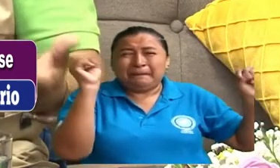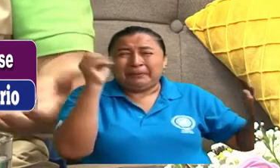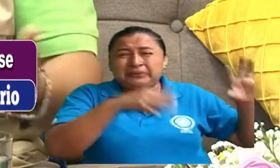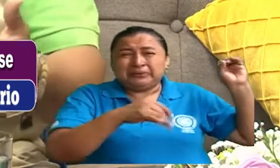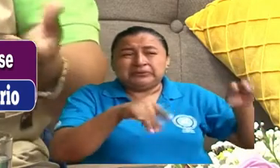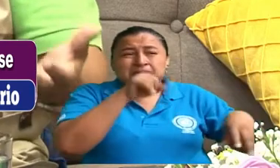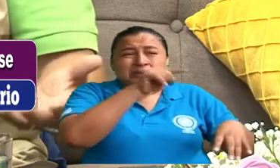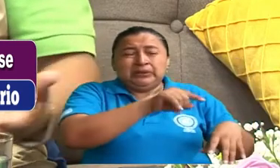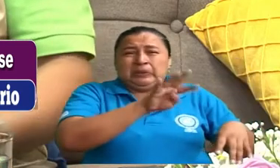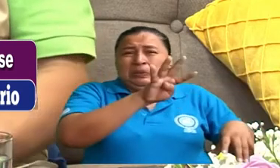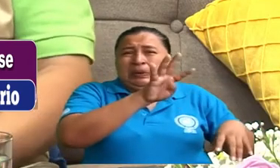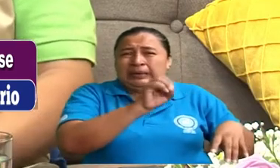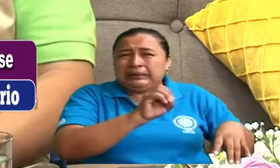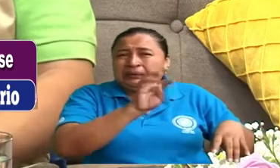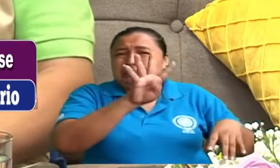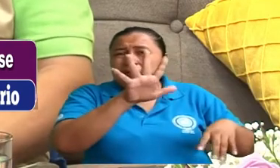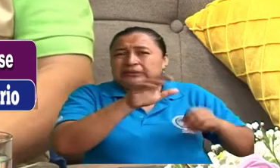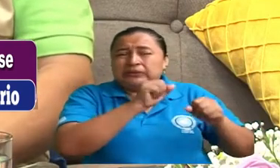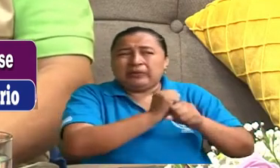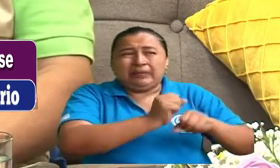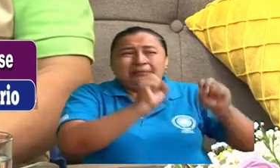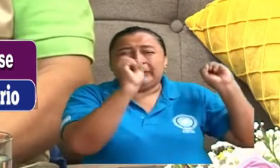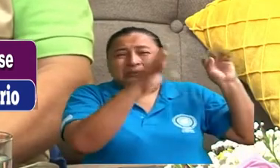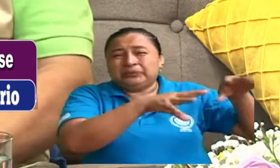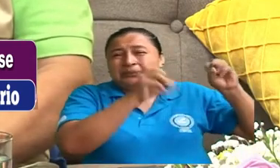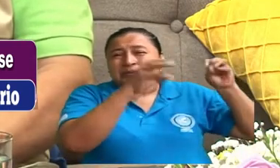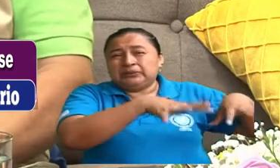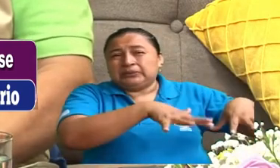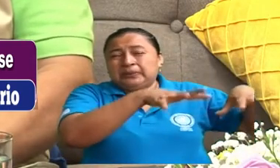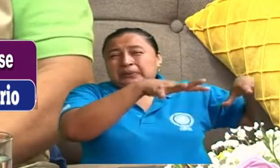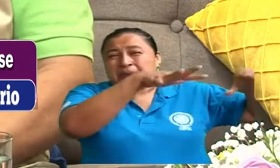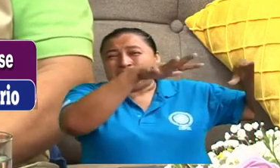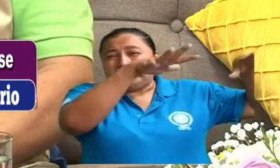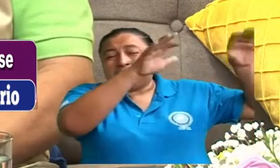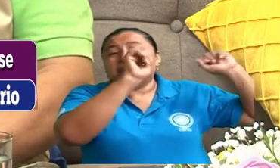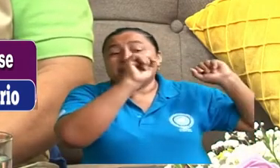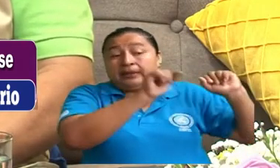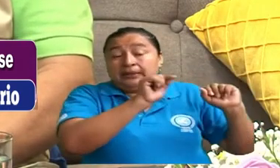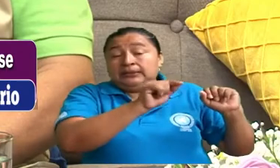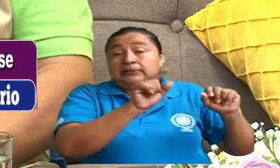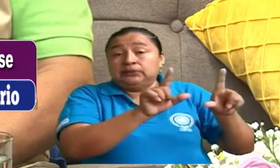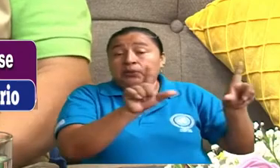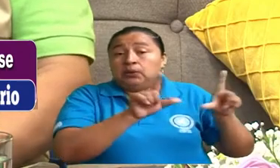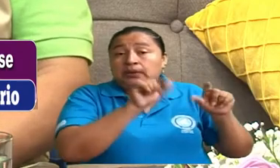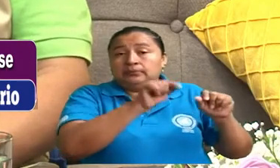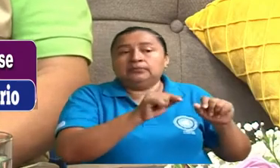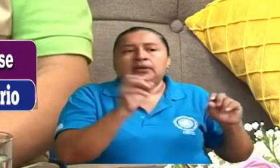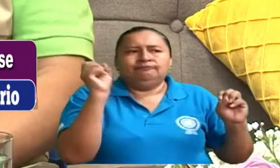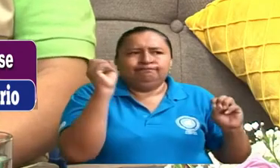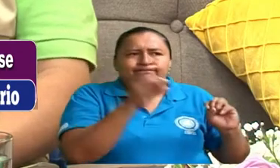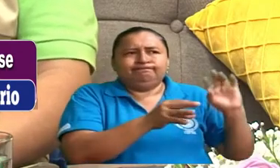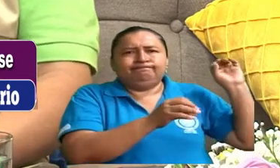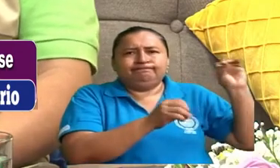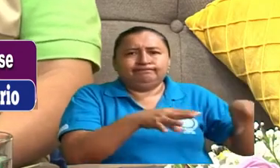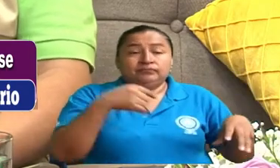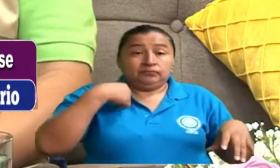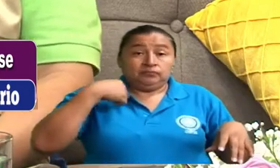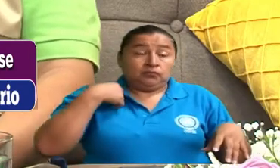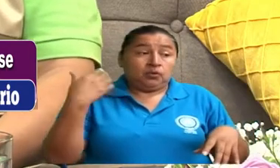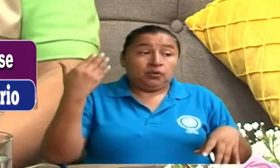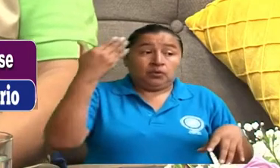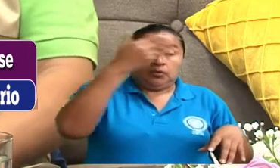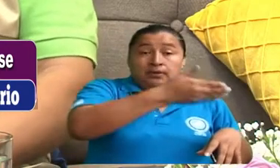por 40, 45 años. Ya, este es un vertedero que acumuló. Yo cuando llegué ahí